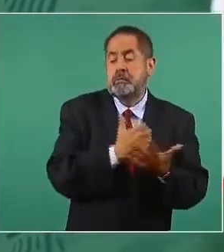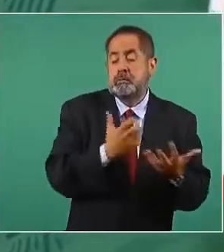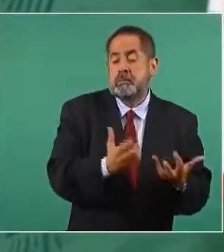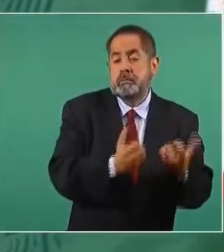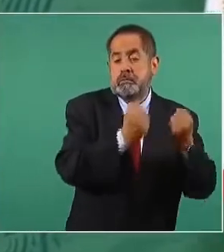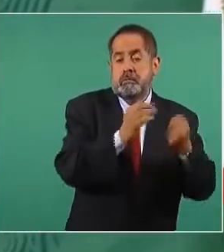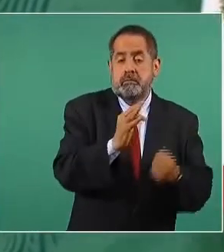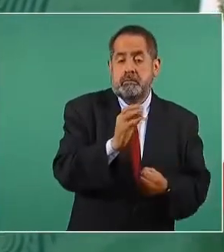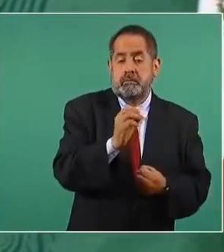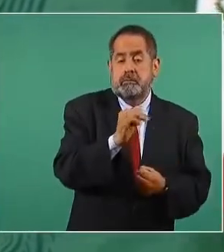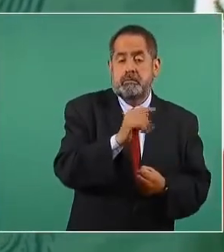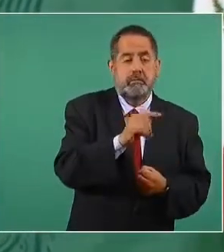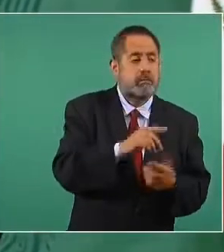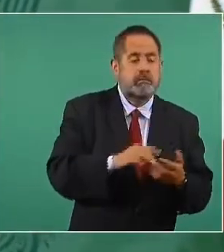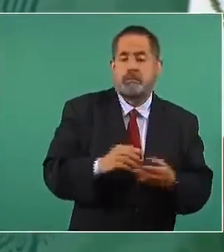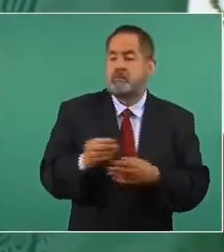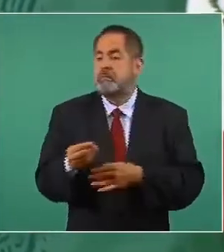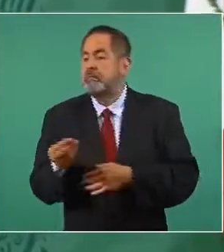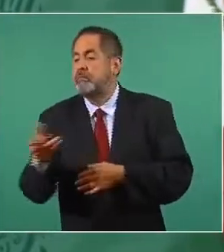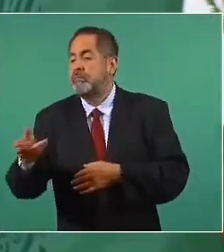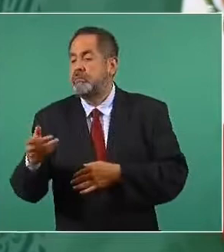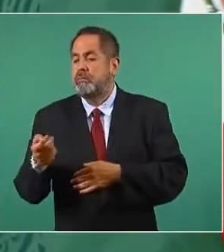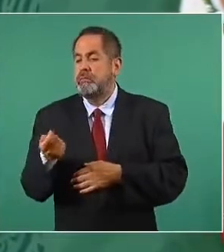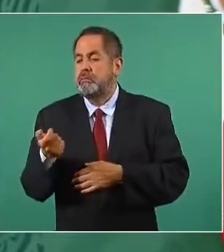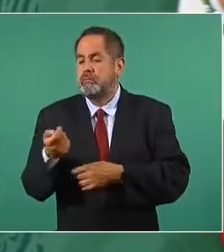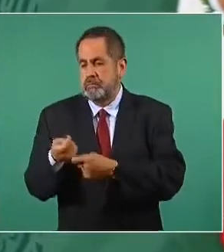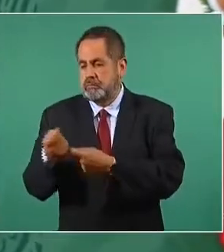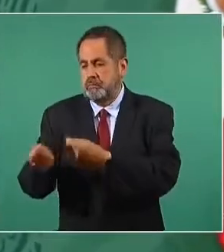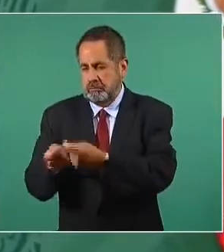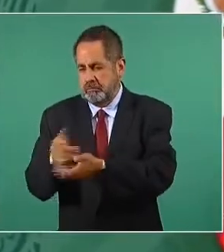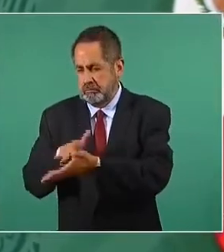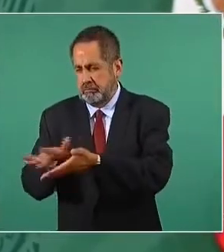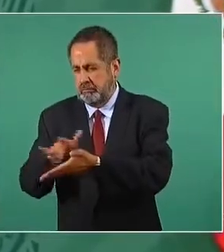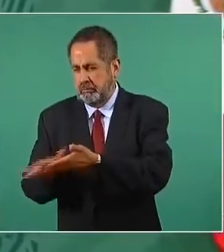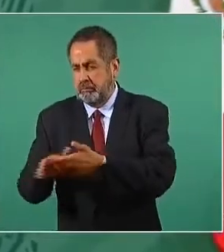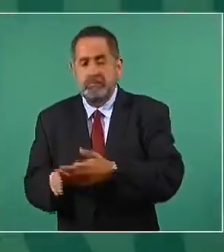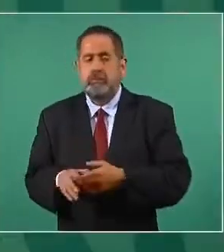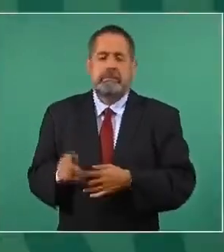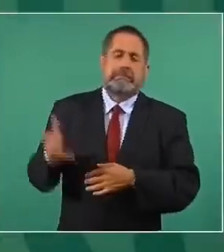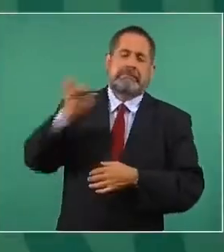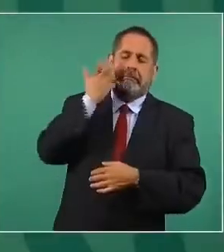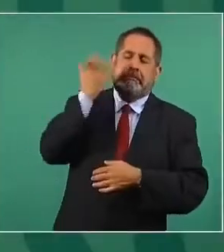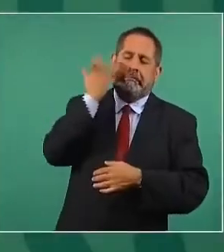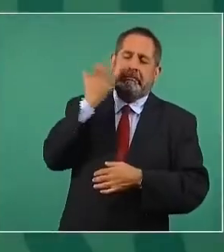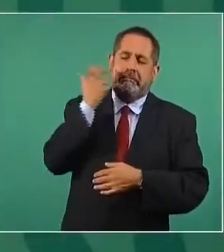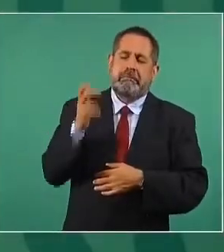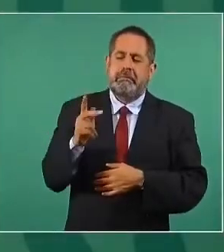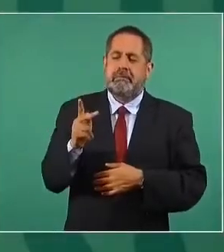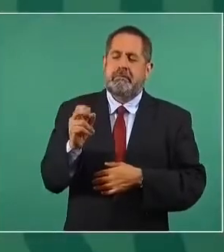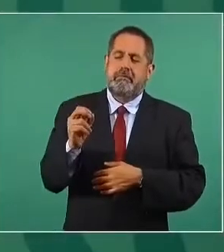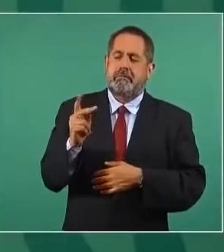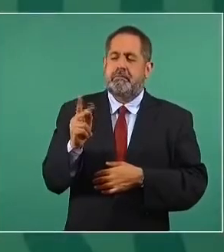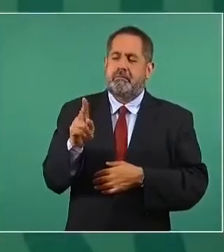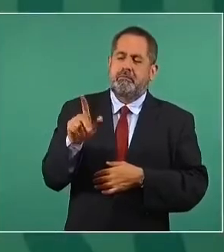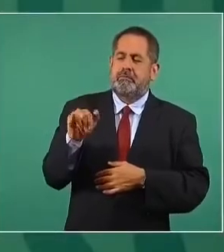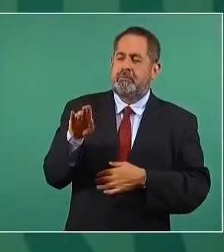que se le da a los pobres, por cierto poco, le llaman populismo, paternalismo.